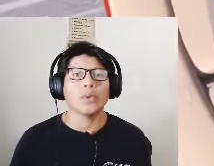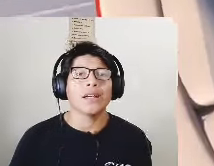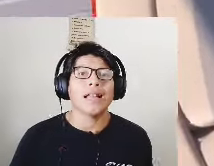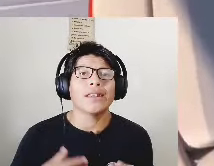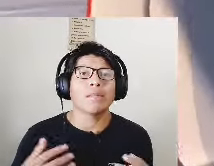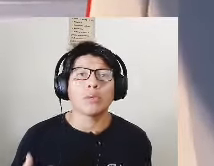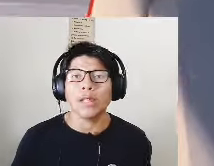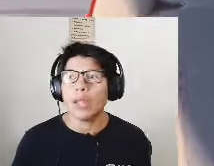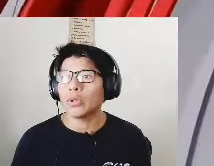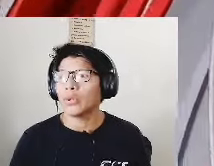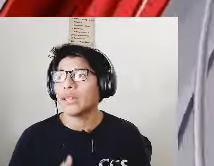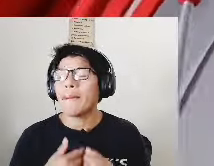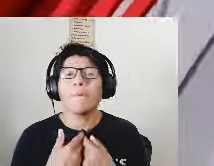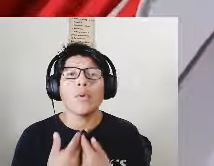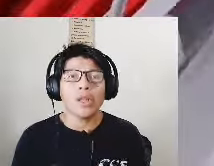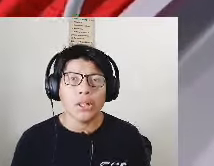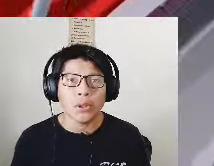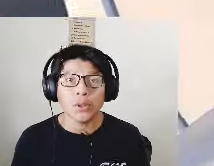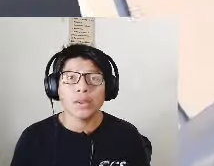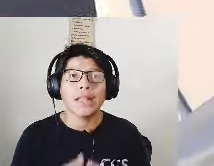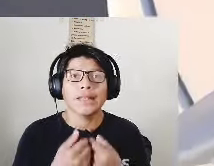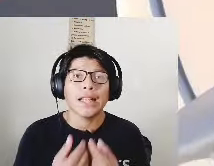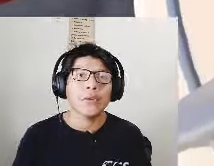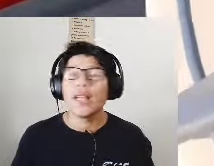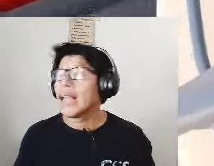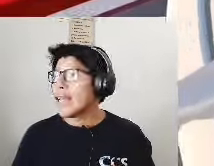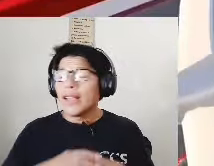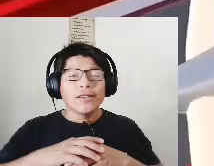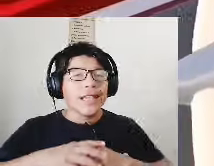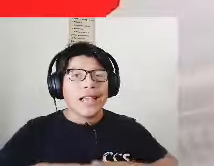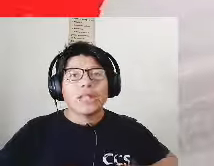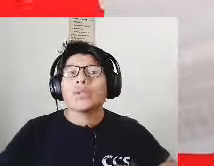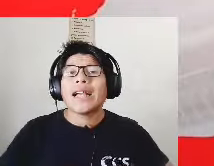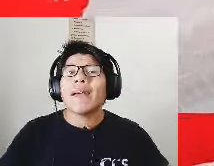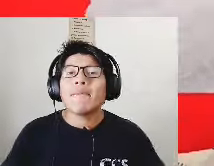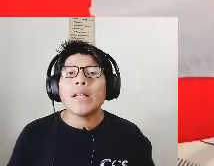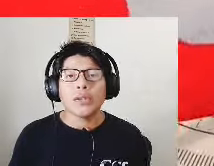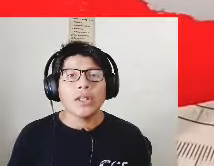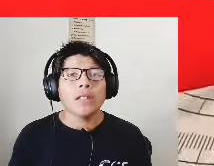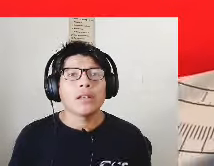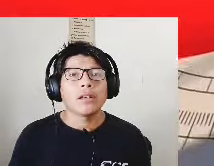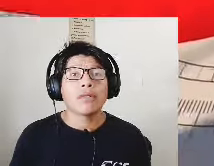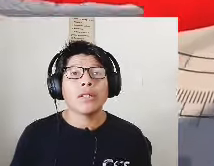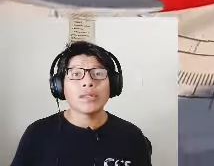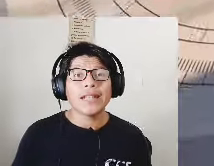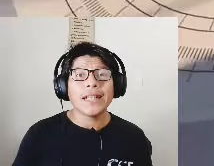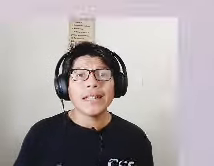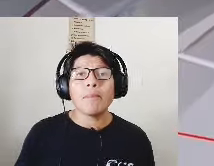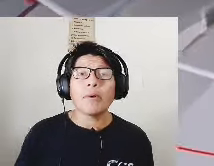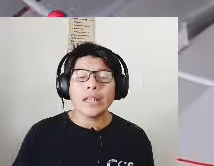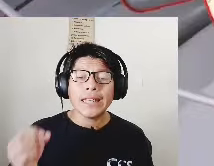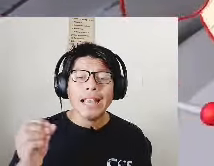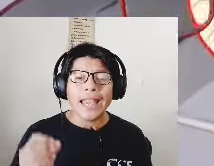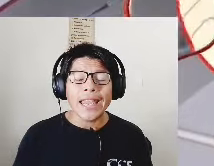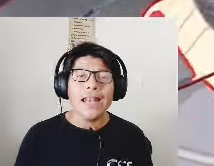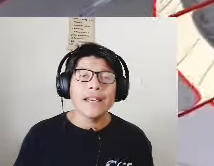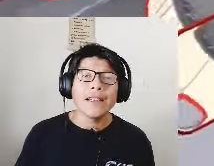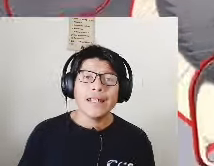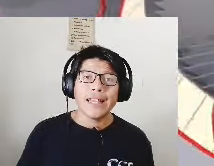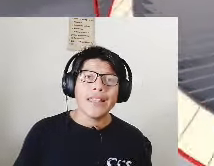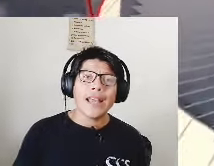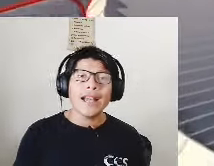persona, es un gran diputado, es un gran político, es un gran senador. O sea, es una gran persona. Cuando se trata de política,